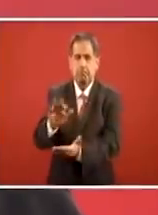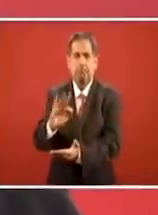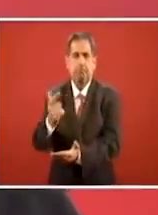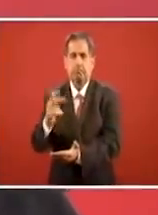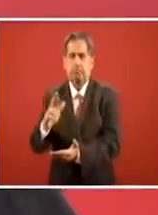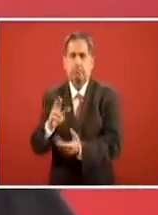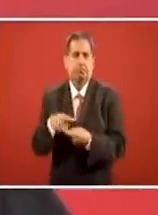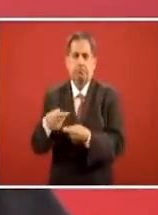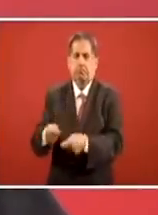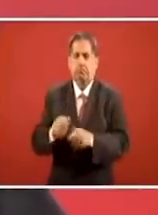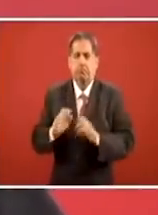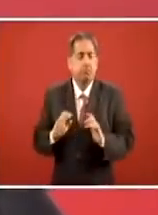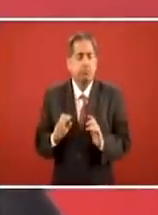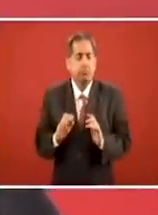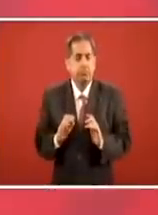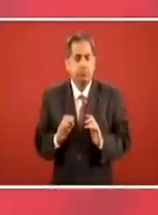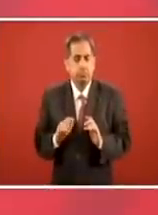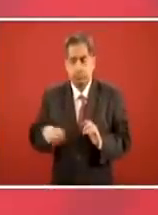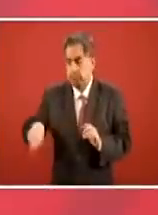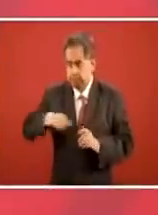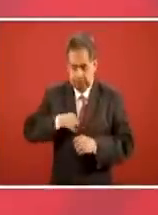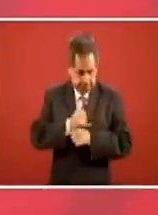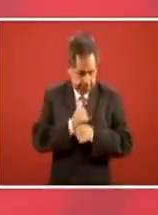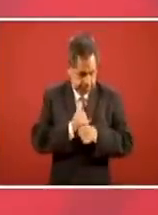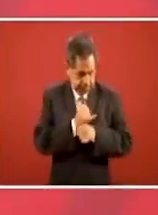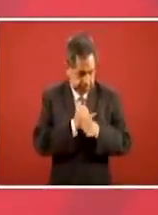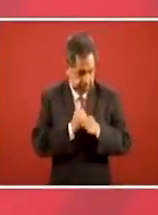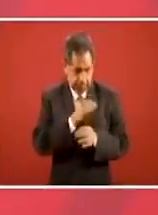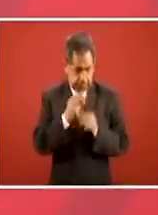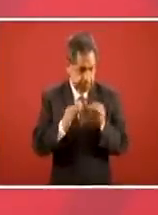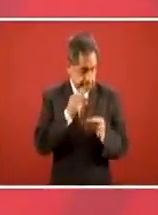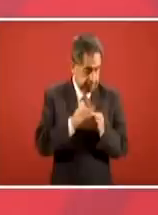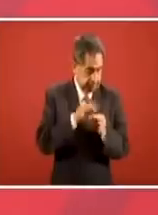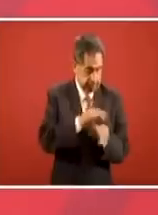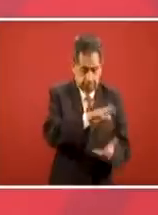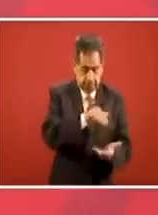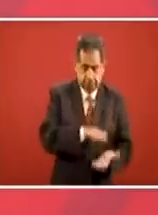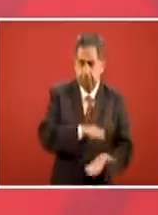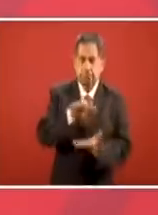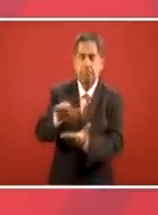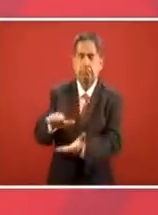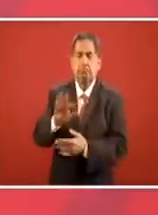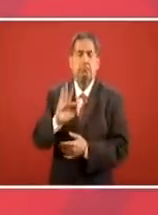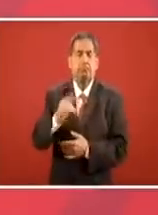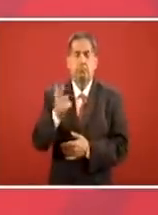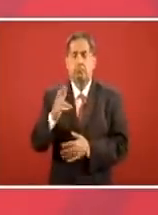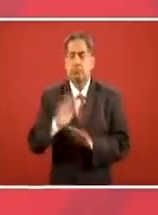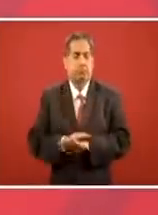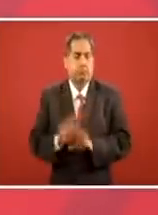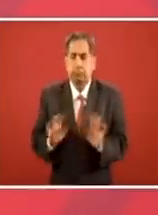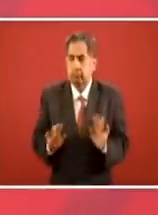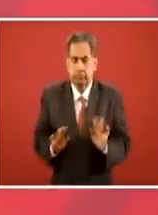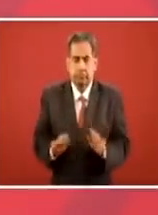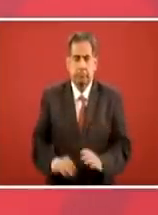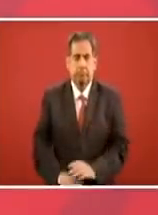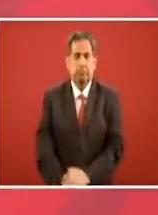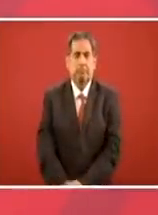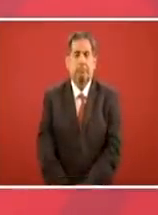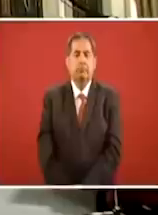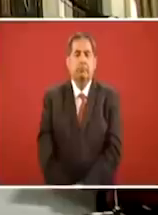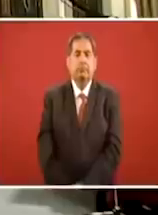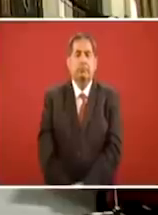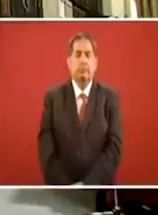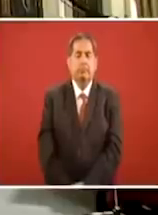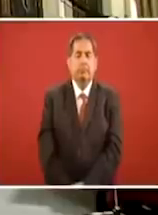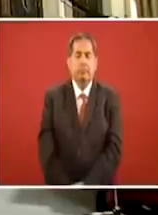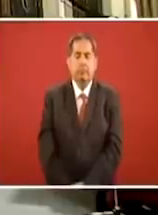ese trabajo de investigación a la fiscalía. Eso es lo que se tiene, nada más.